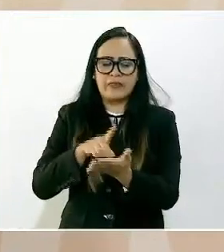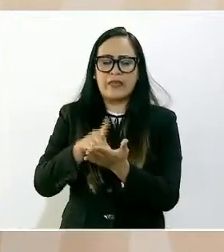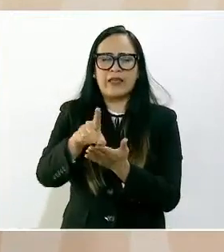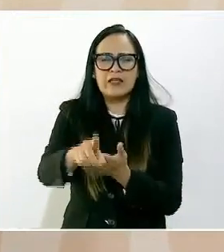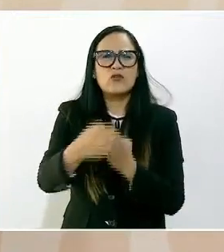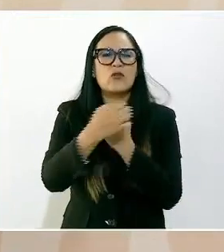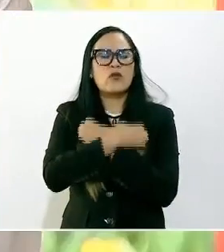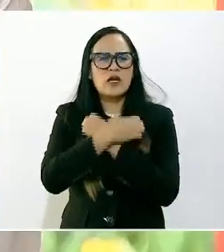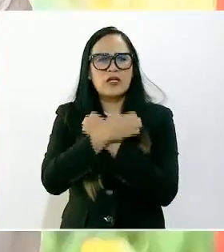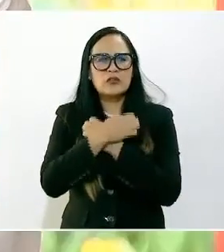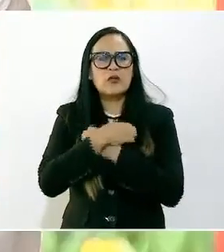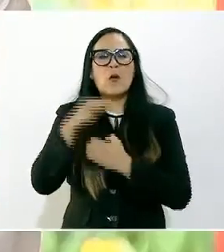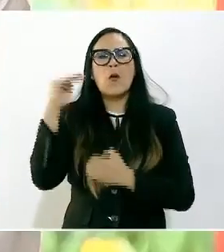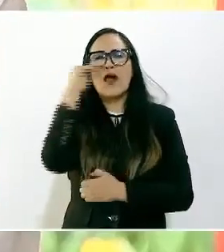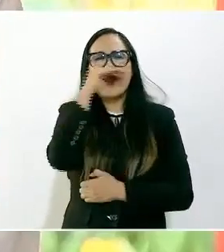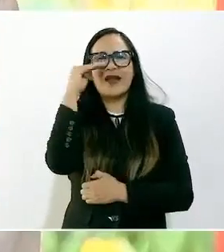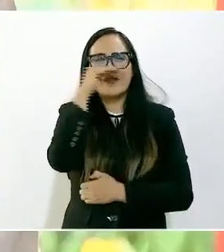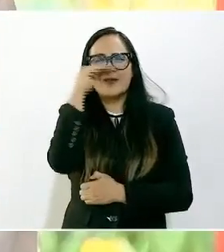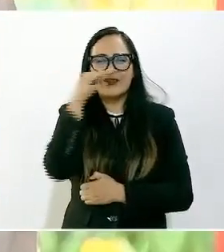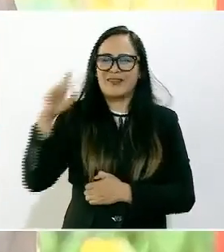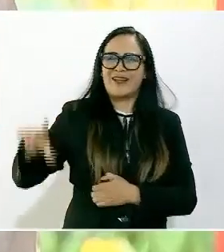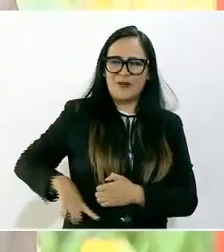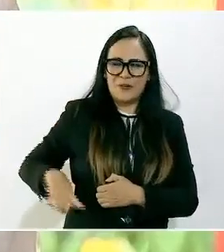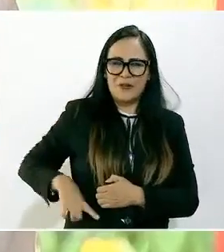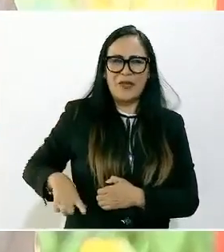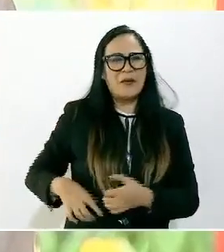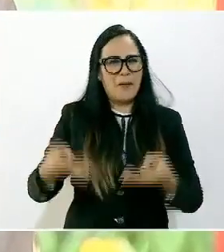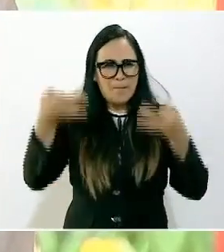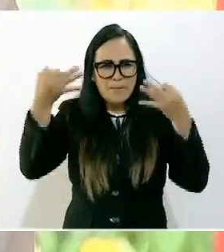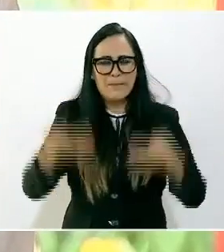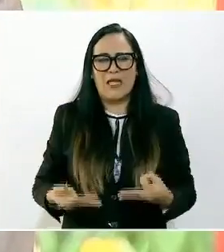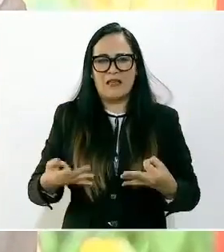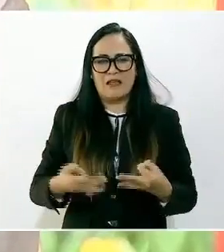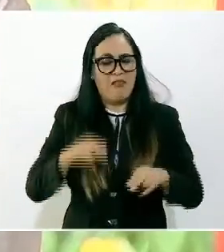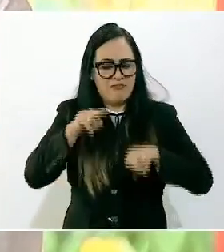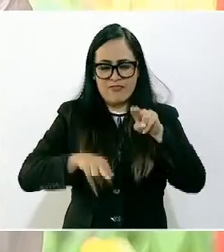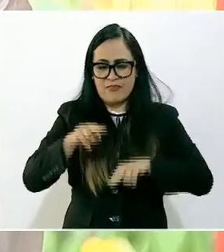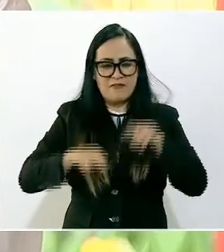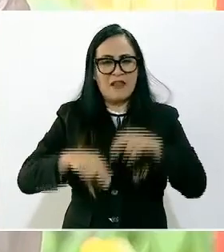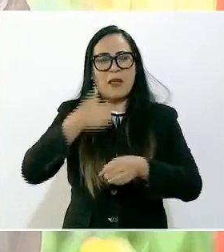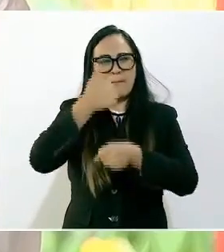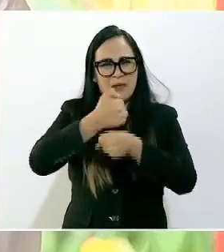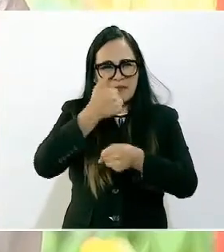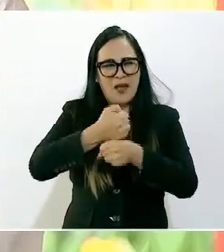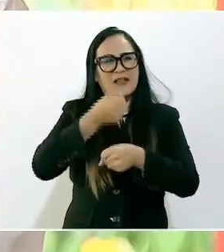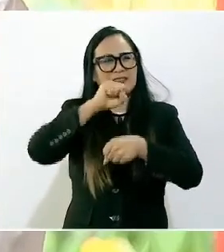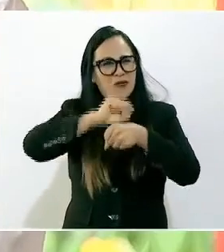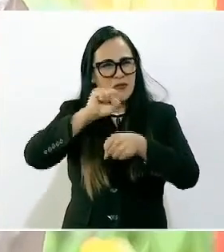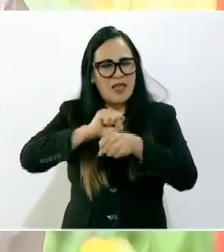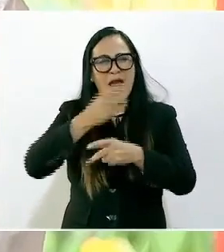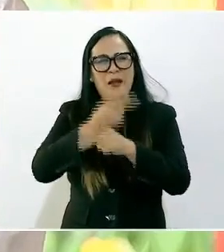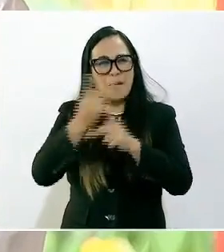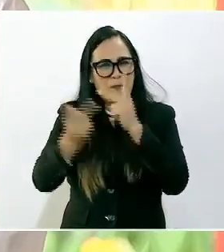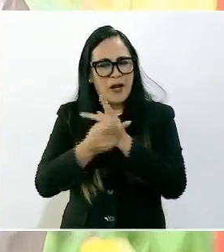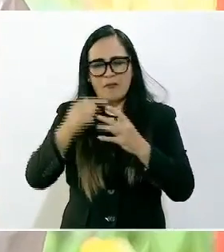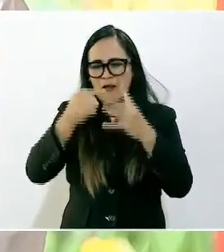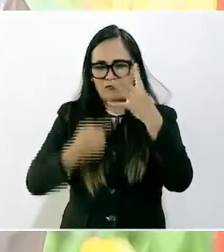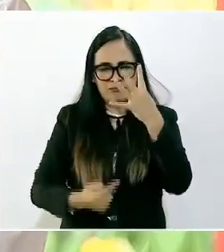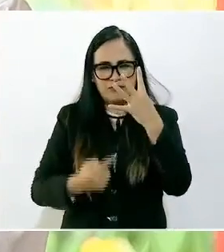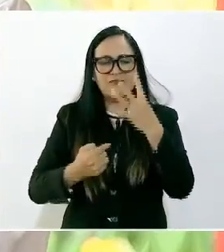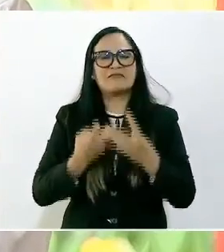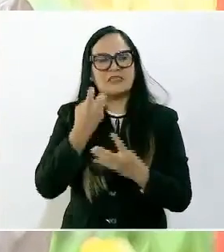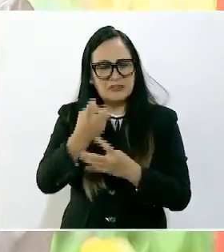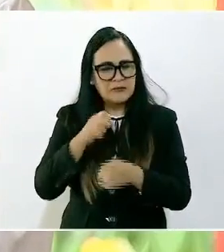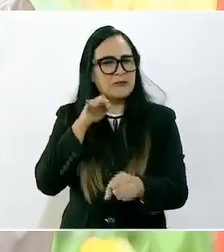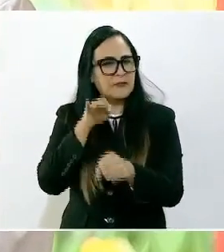educación pública, gratuita, de calidad, en todos los niveles escolares. Por